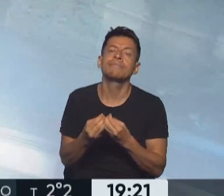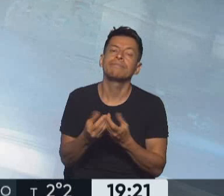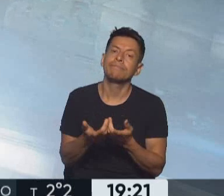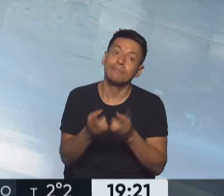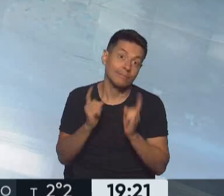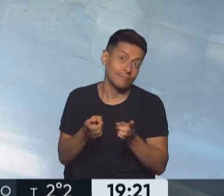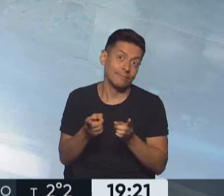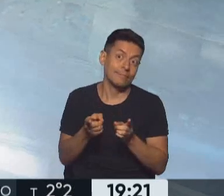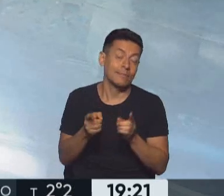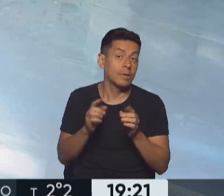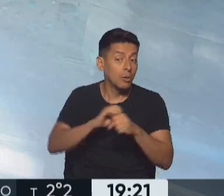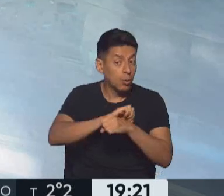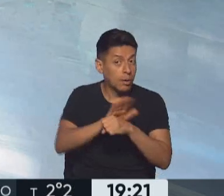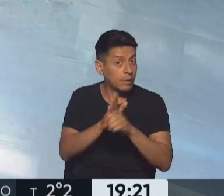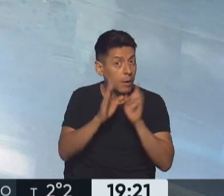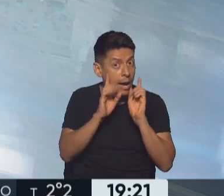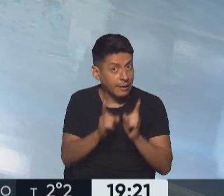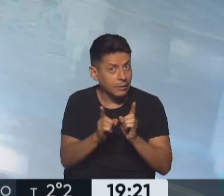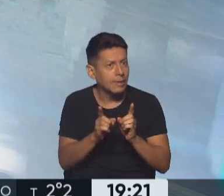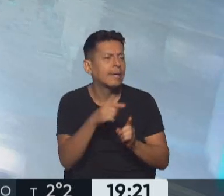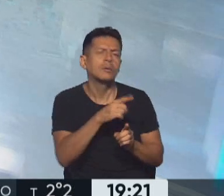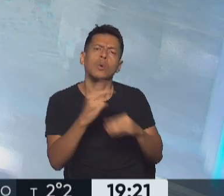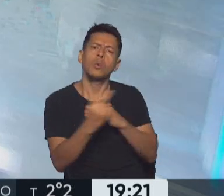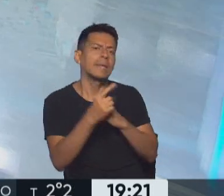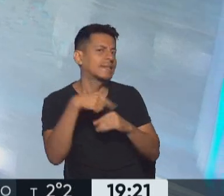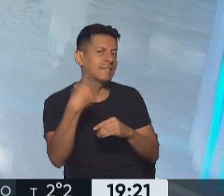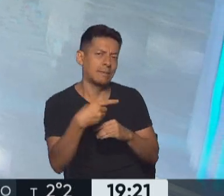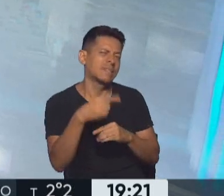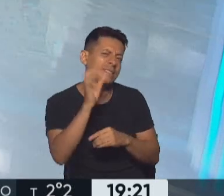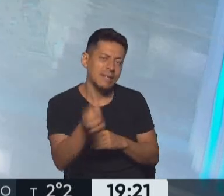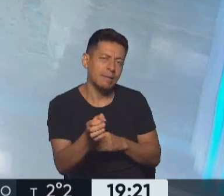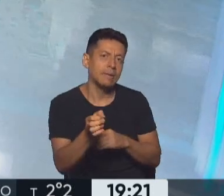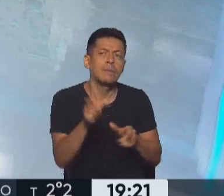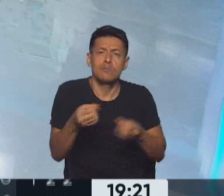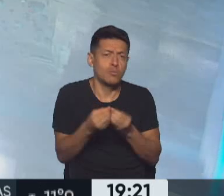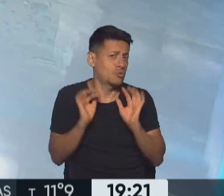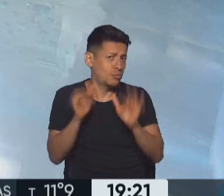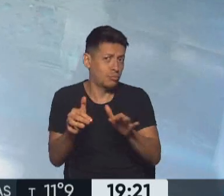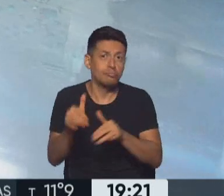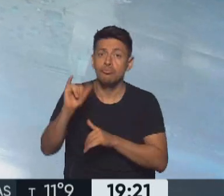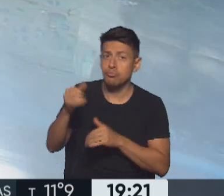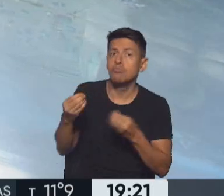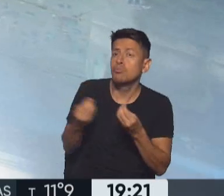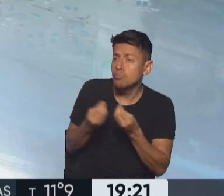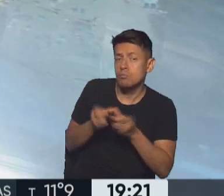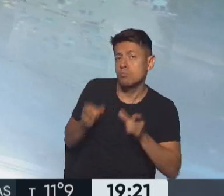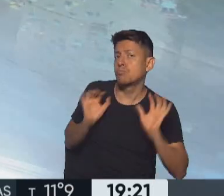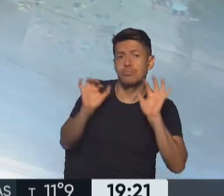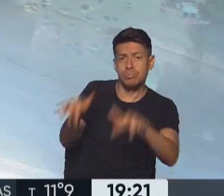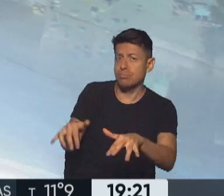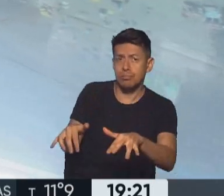del escenario COVID, por supuesto. Eso hay que cuidarse siempre, y eso lo sabemos. Que no. Pero la cantidad de gente, muchísimo. La cantidad de gente es orbitada, por